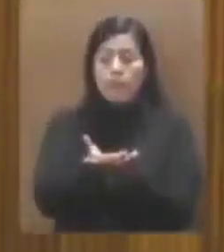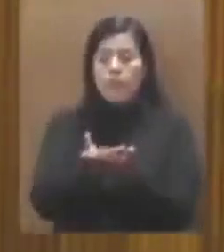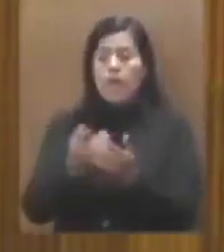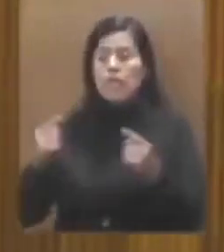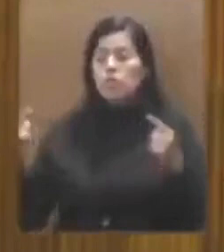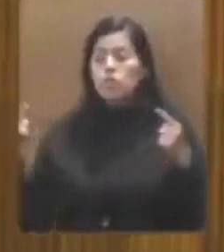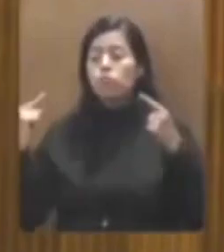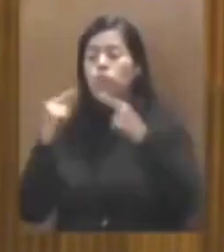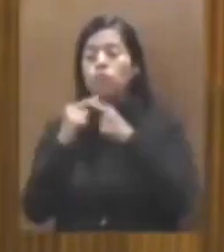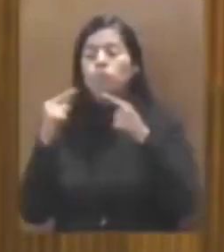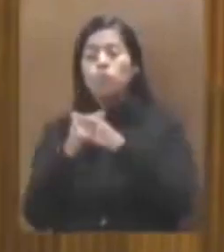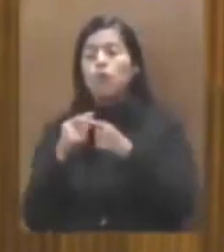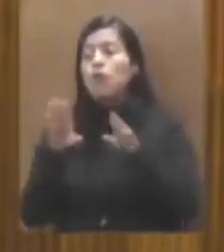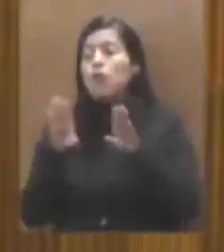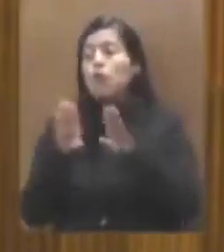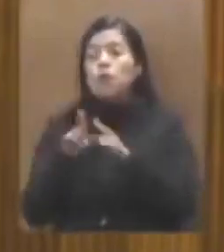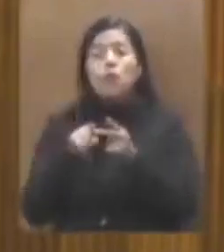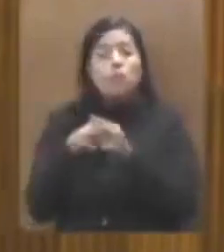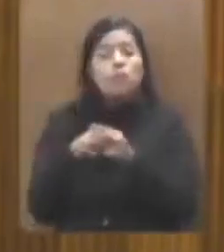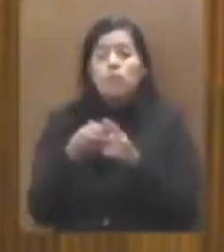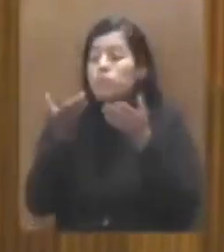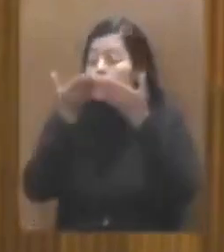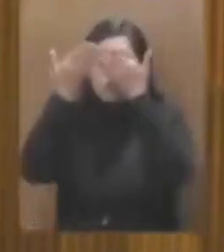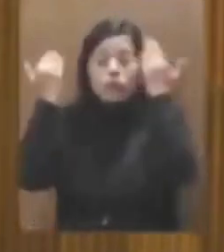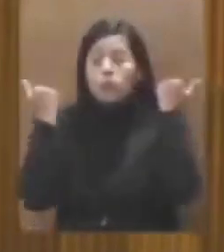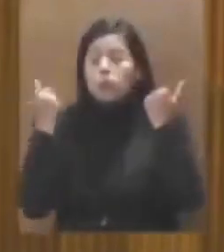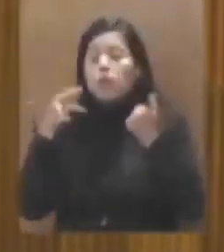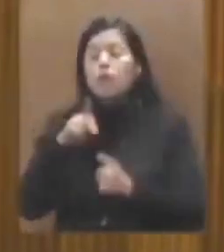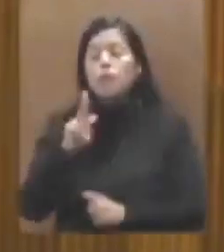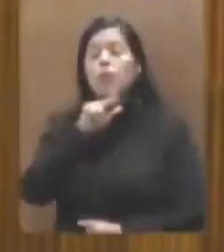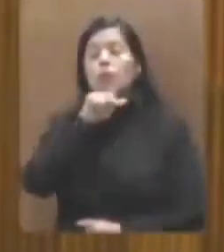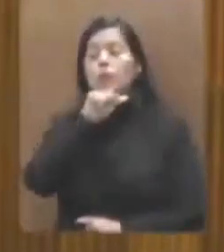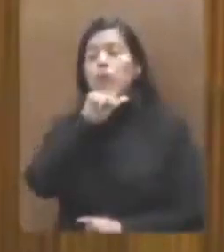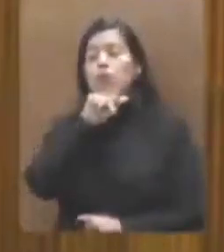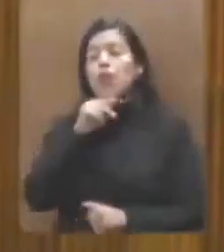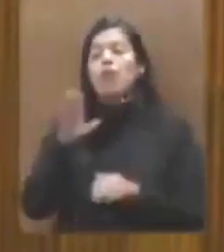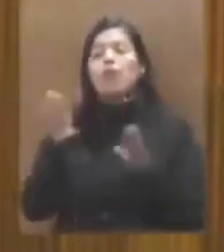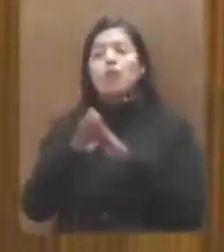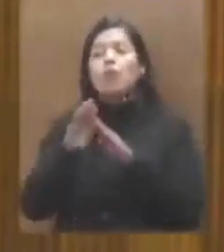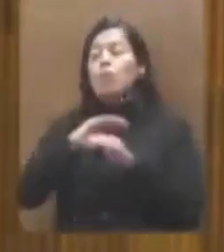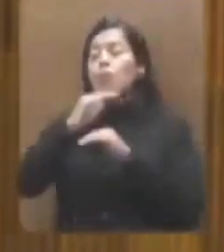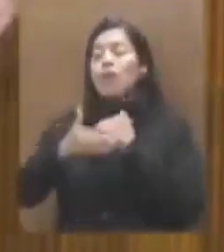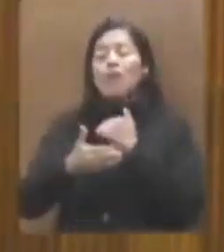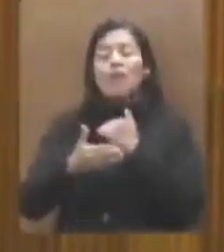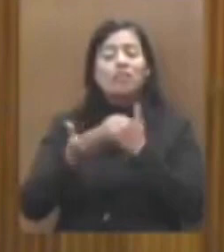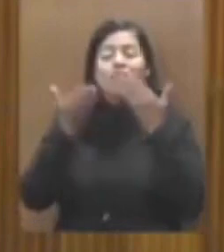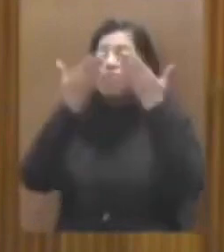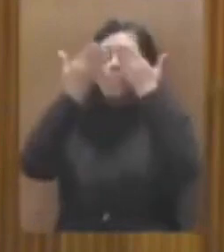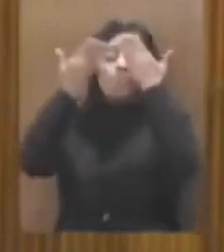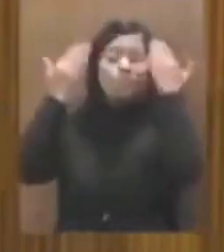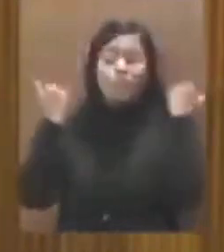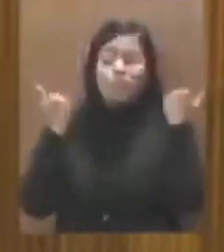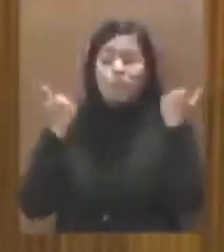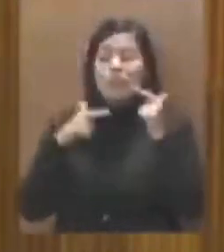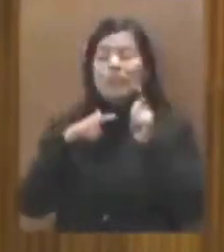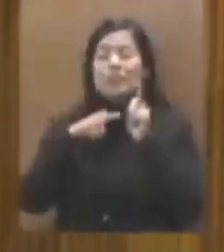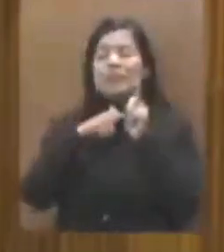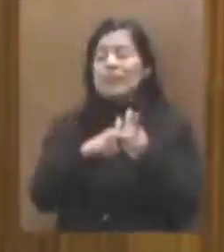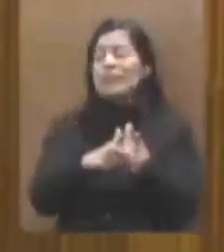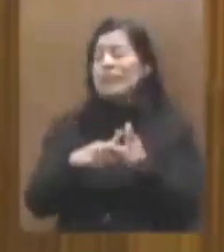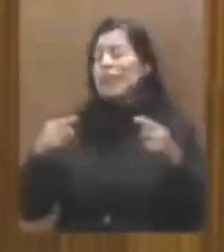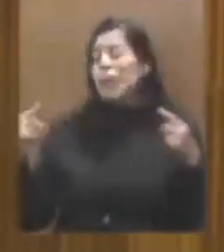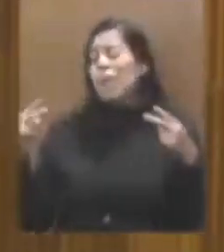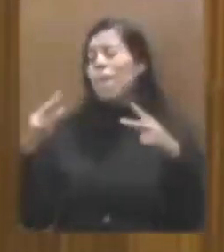una confrontación que no sabemos cómo empezó pero que lo más preocupante es que no sabemos cómo va a terminar si sigue este nivel de